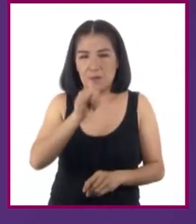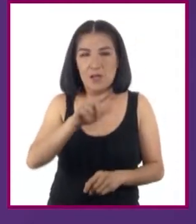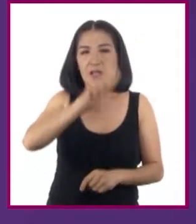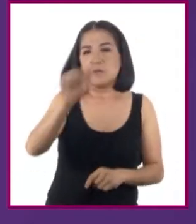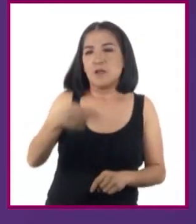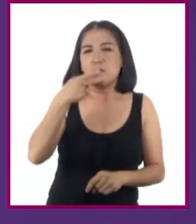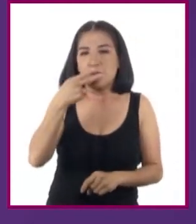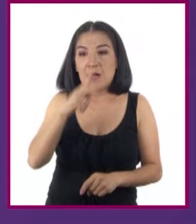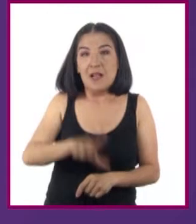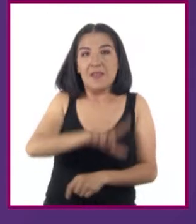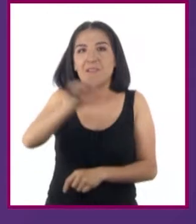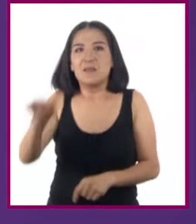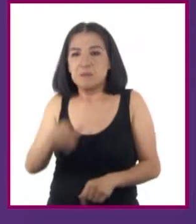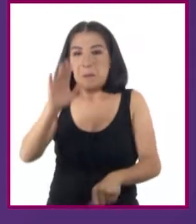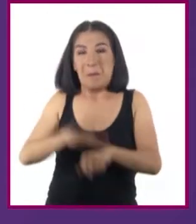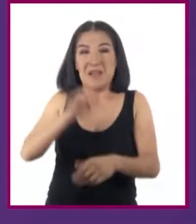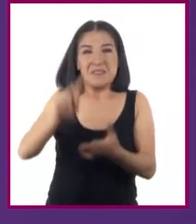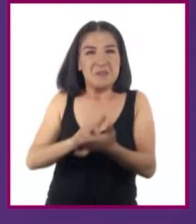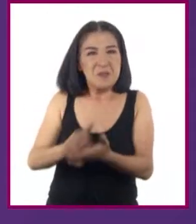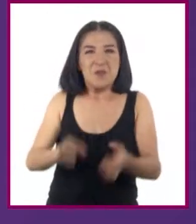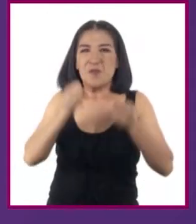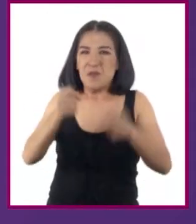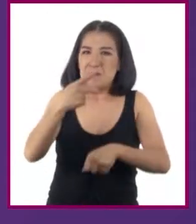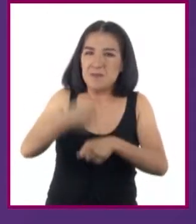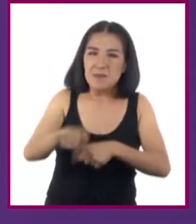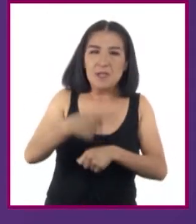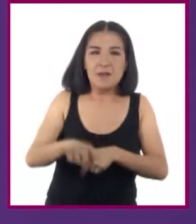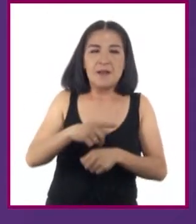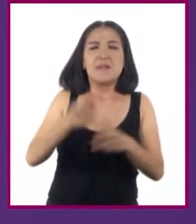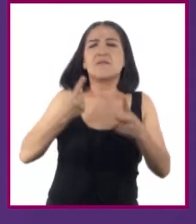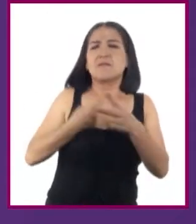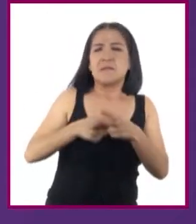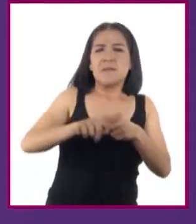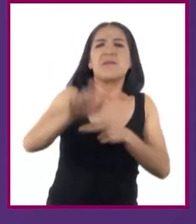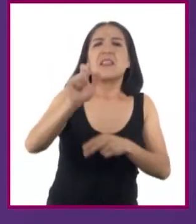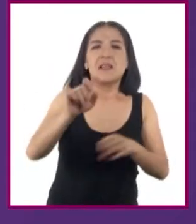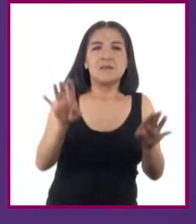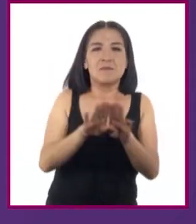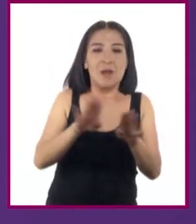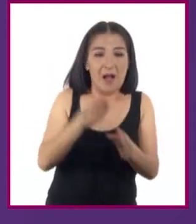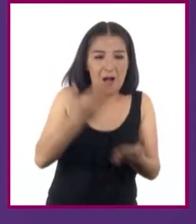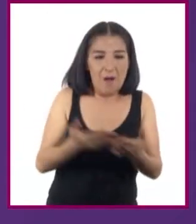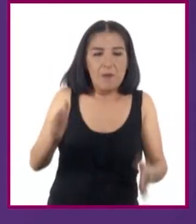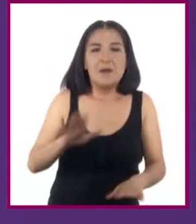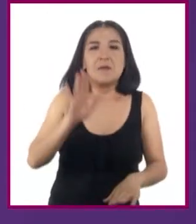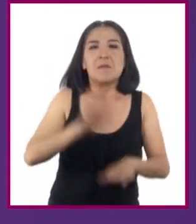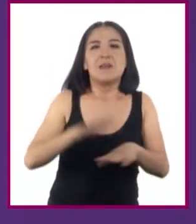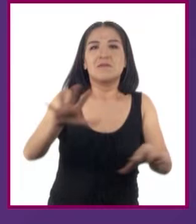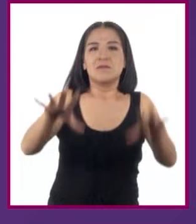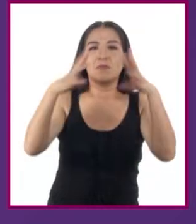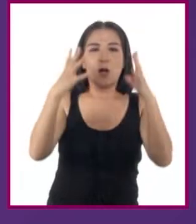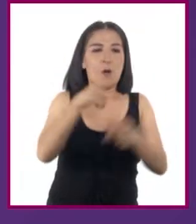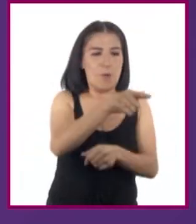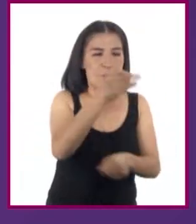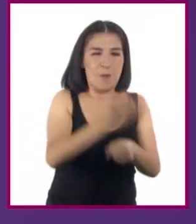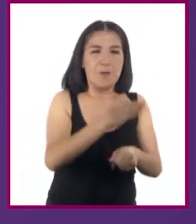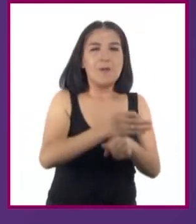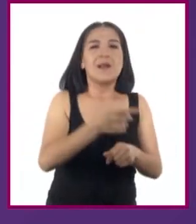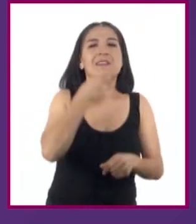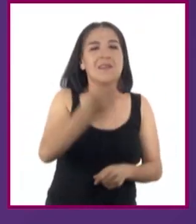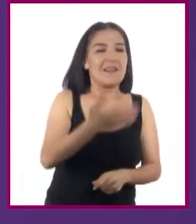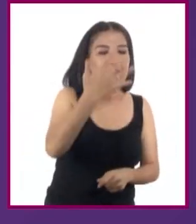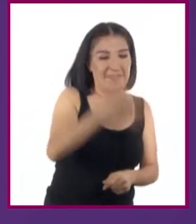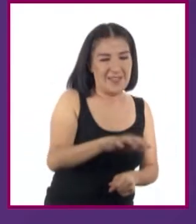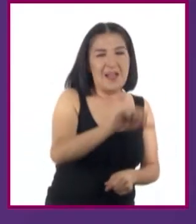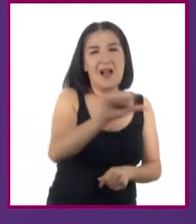luego ya las drogas. La edad de inicio del tabaco es la que se ha adelantado mucho, es esto que tú señalabas, entre 10